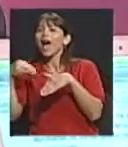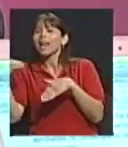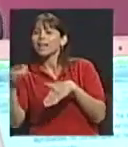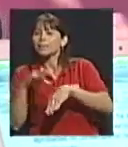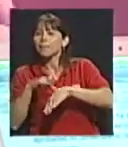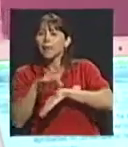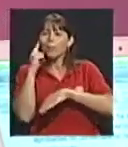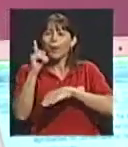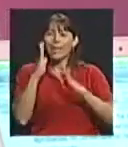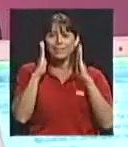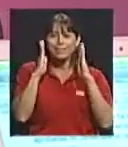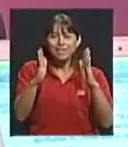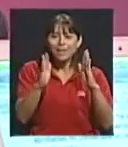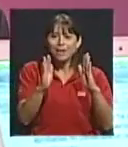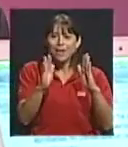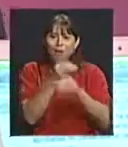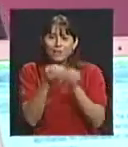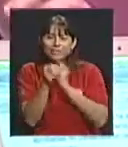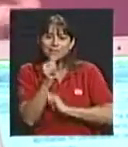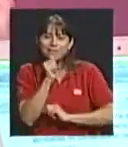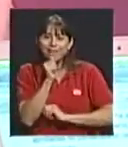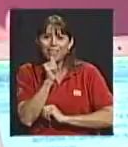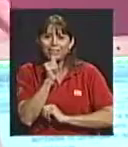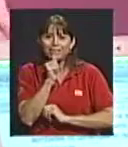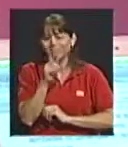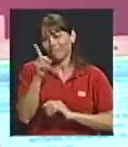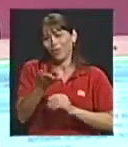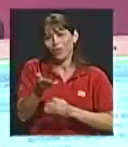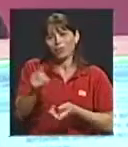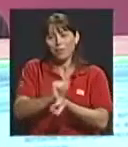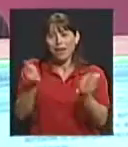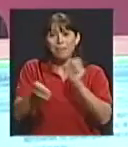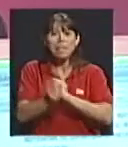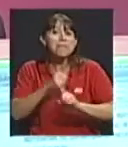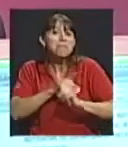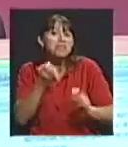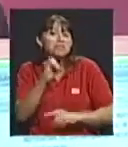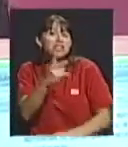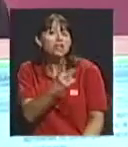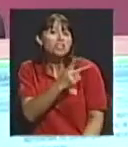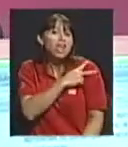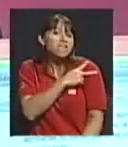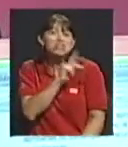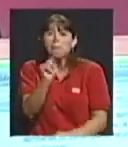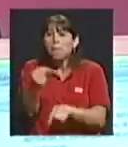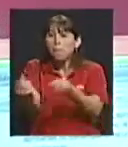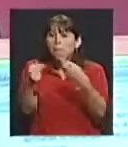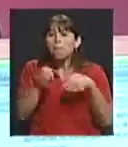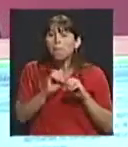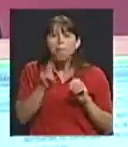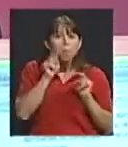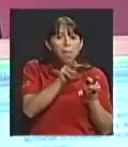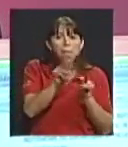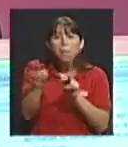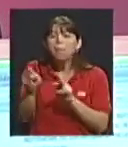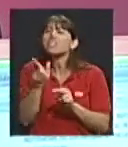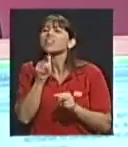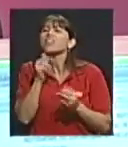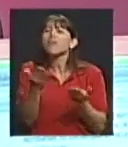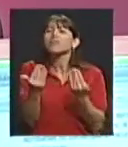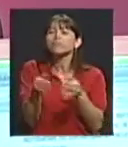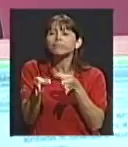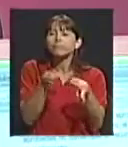etcétera que las cosas van a cambiar pero si los jefes nunca aparecen quién pide cuentas quién evalúa